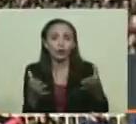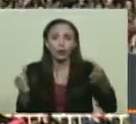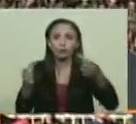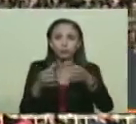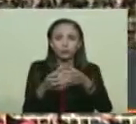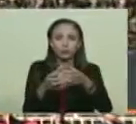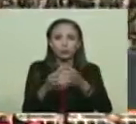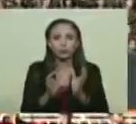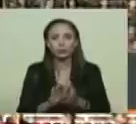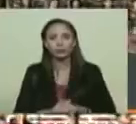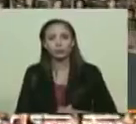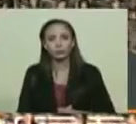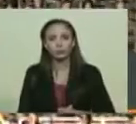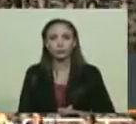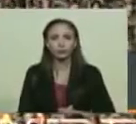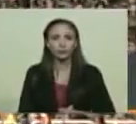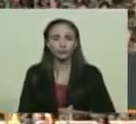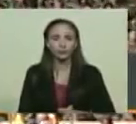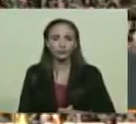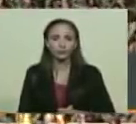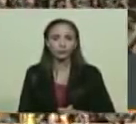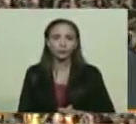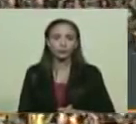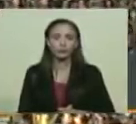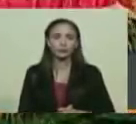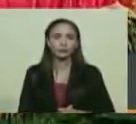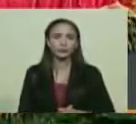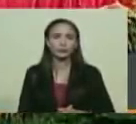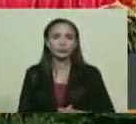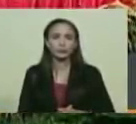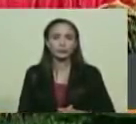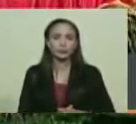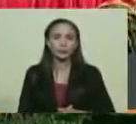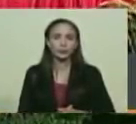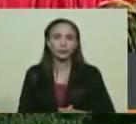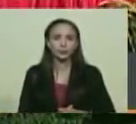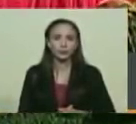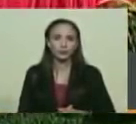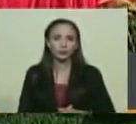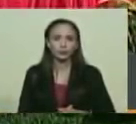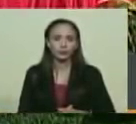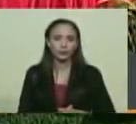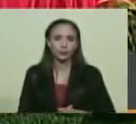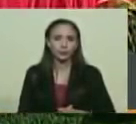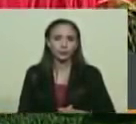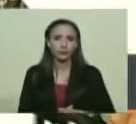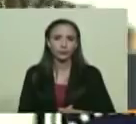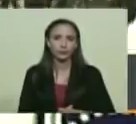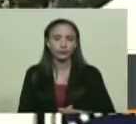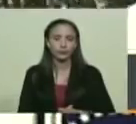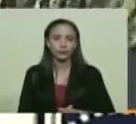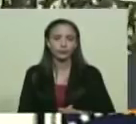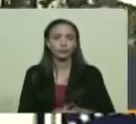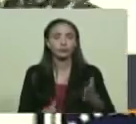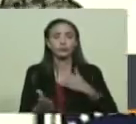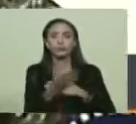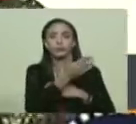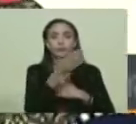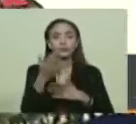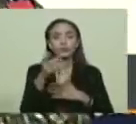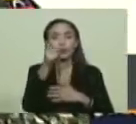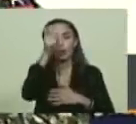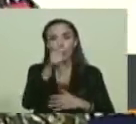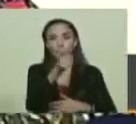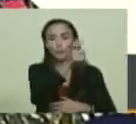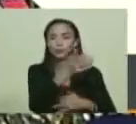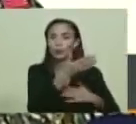vicepresidente soberanía, comandante estratégico operacional, ministro Reverol, rector Cachopo, director de la Policía